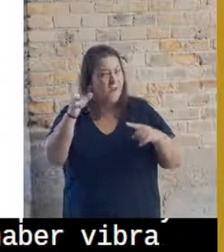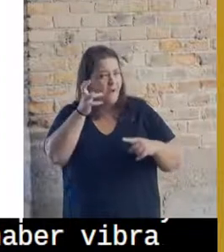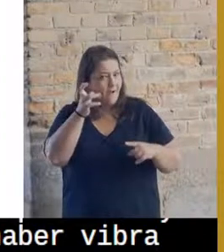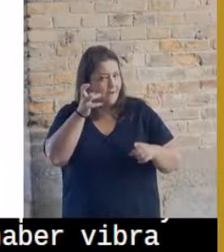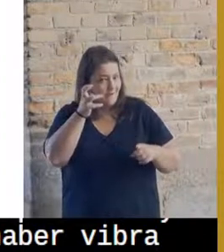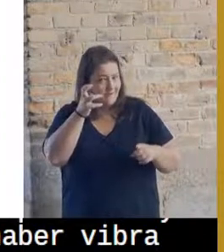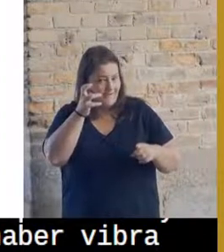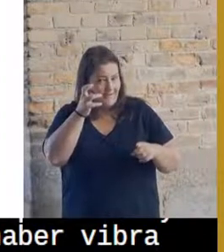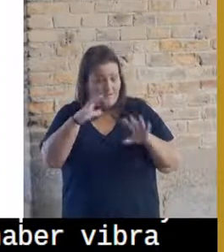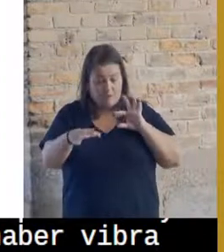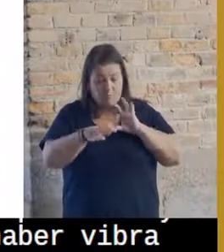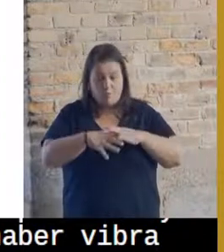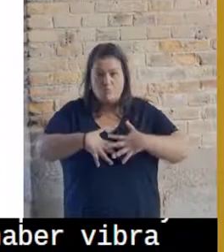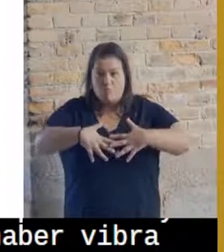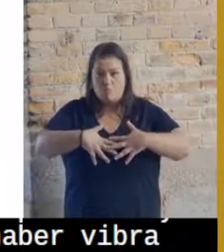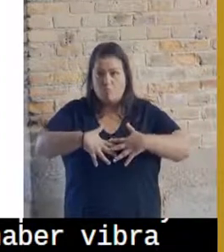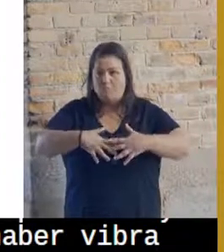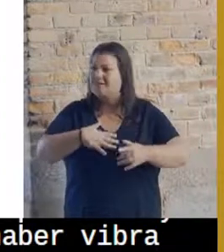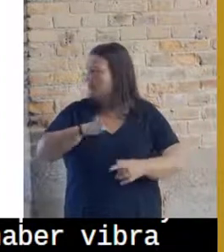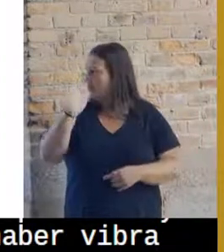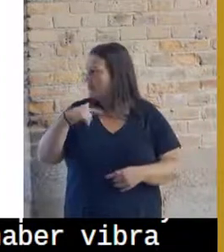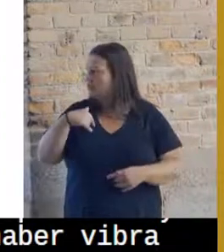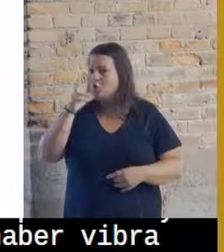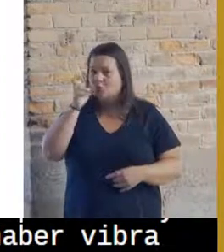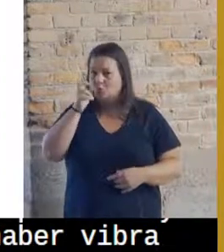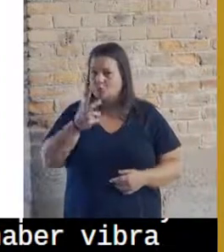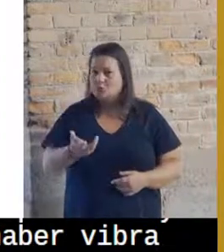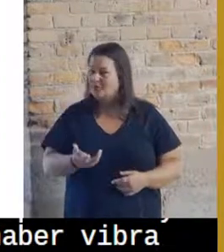mú esto es como si